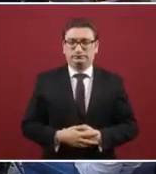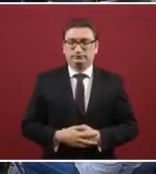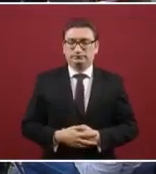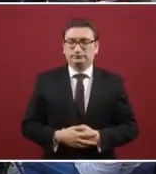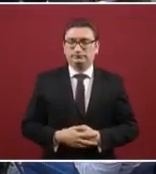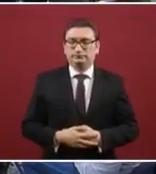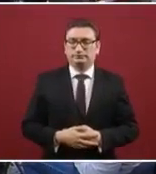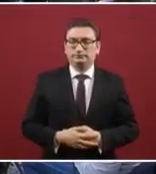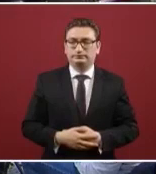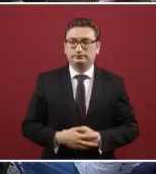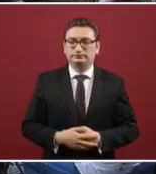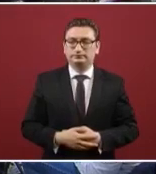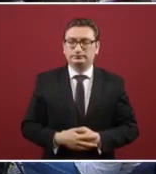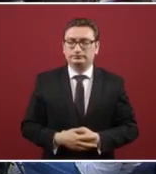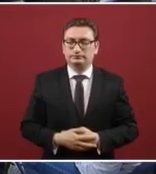¿Mande?